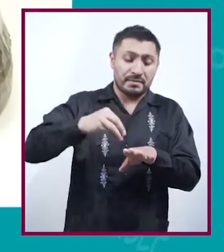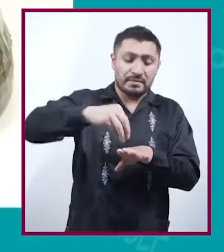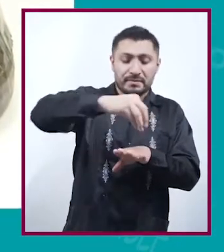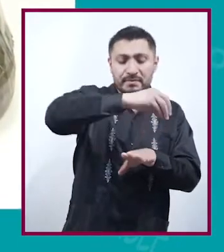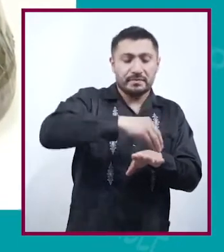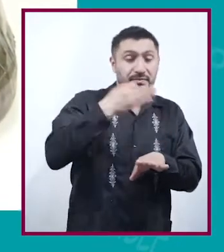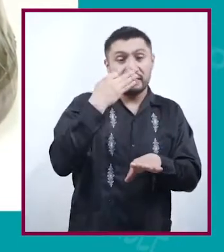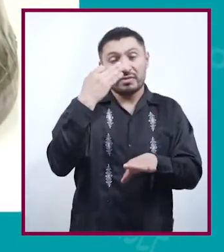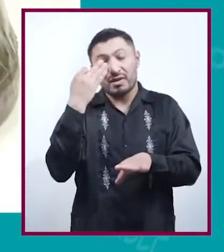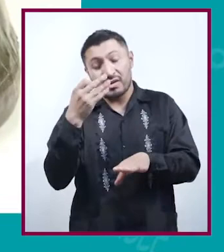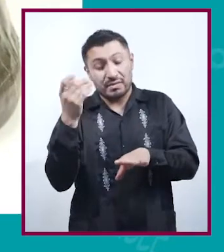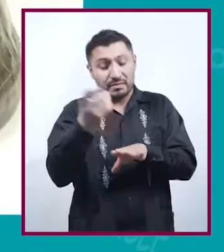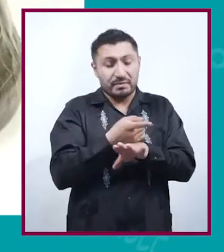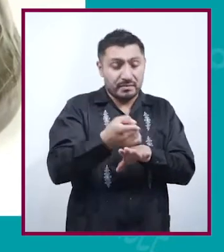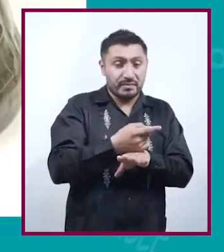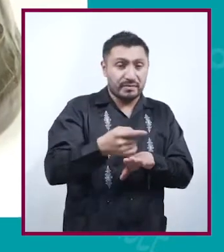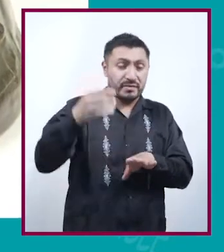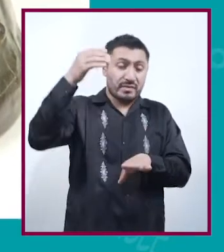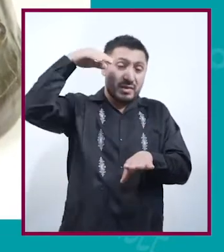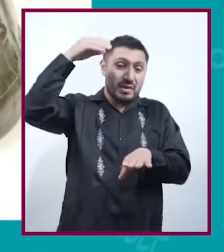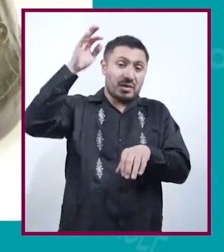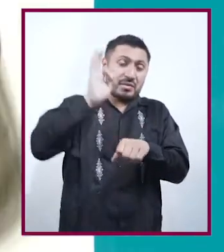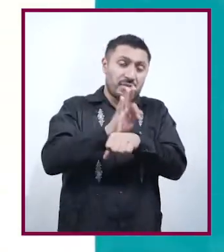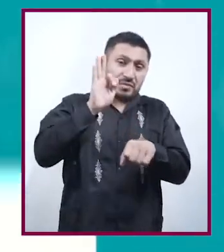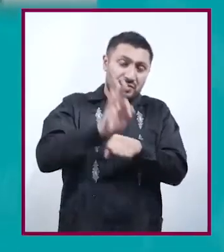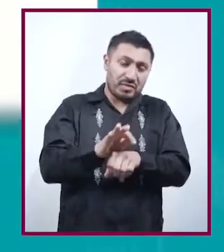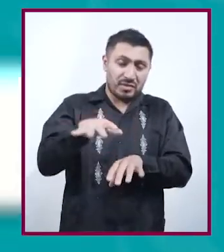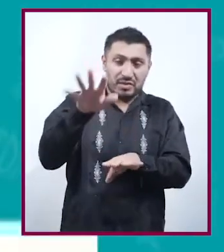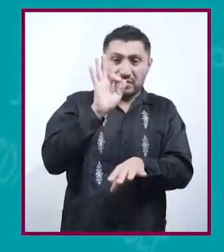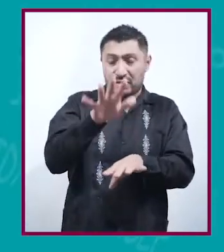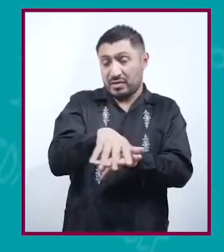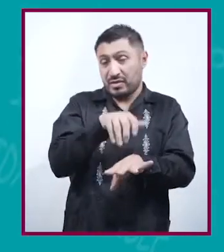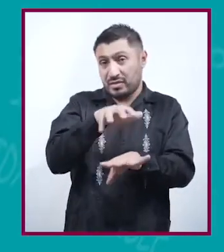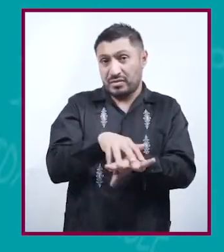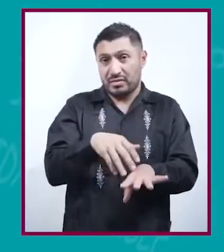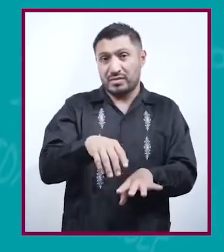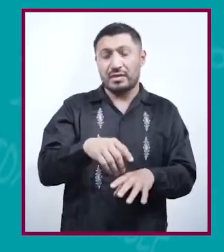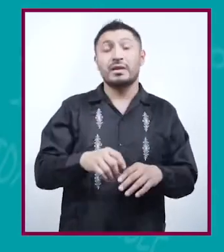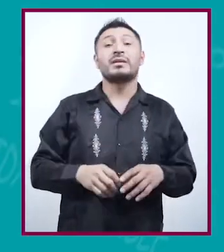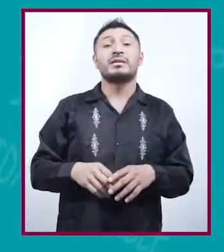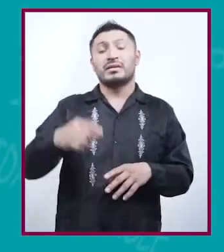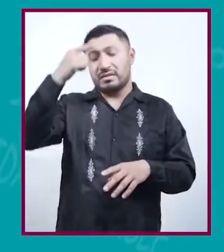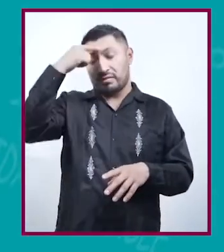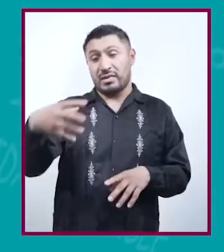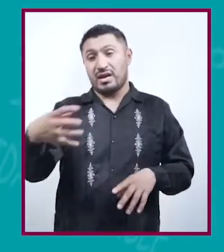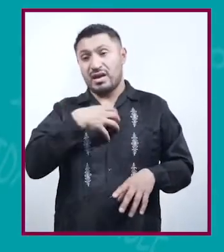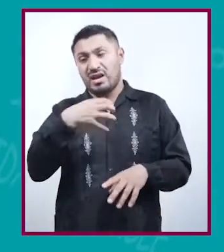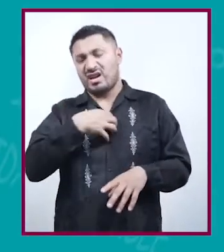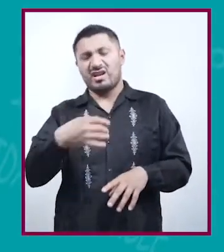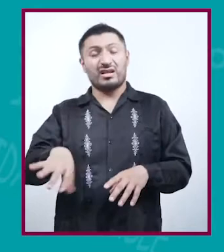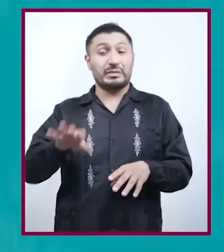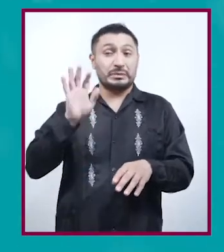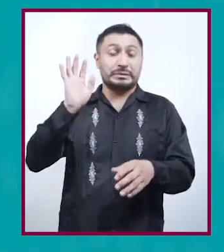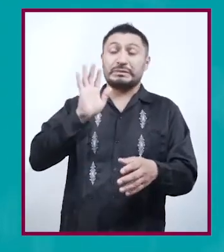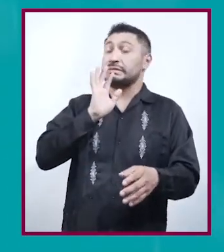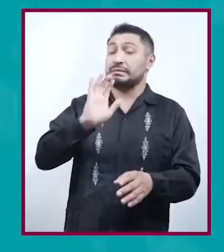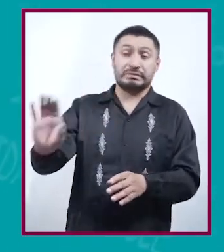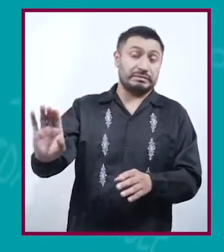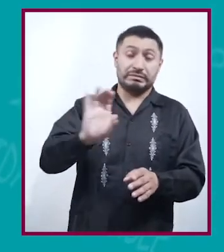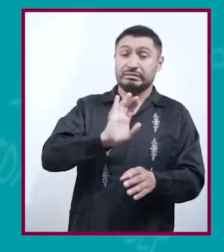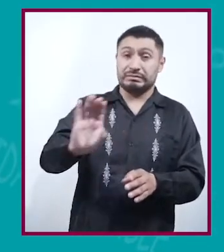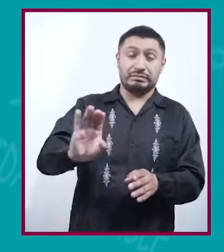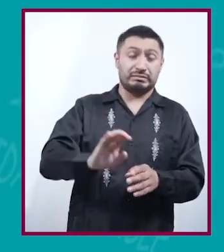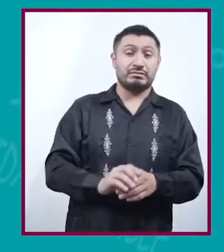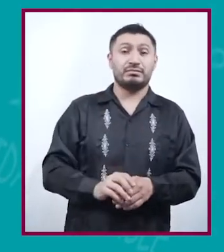relieves y dibujos, en el que se introducía el pie para protegerse de la suciedad en la calle. Un invento 100% español. Pero